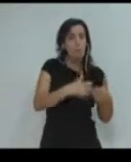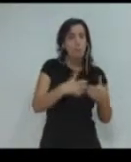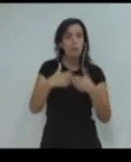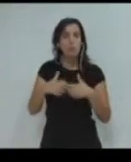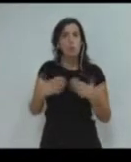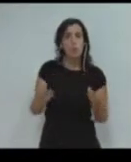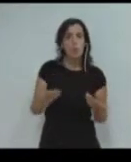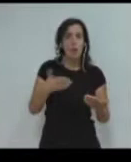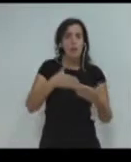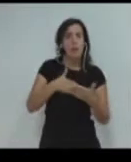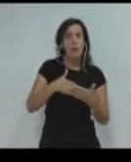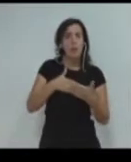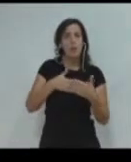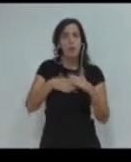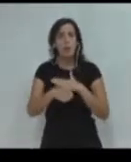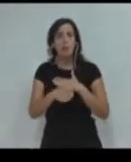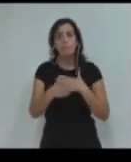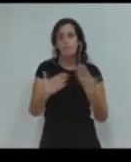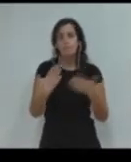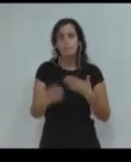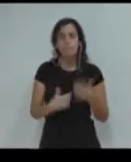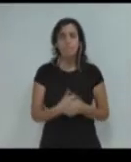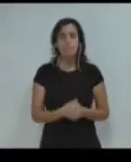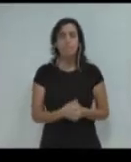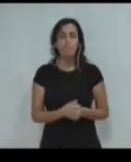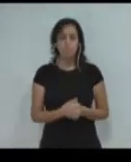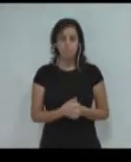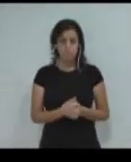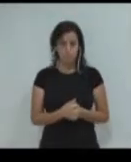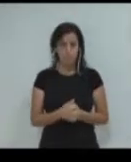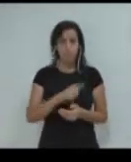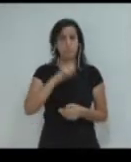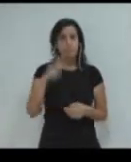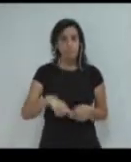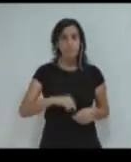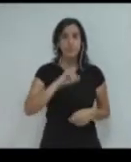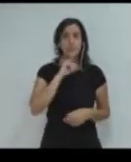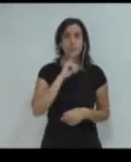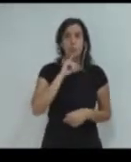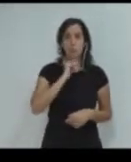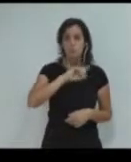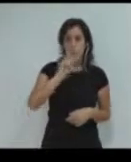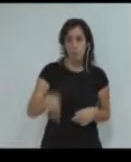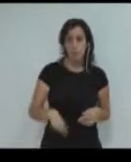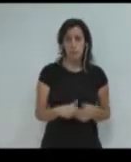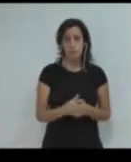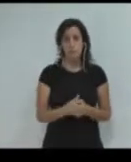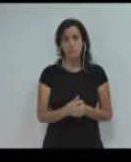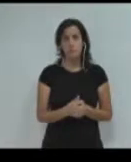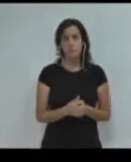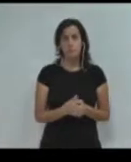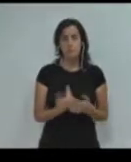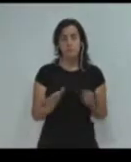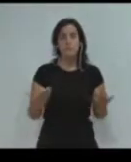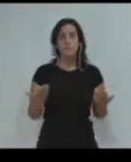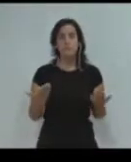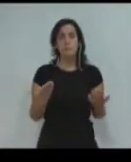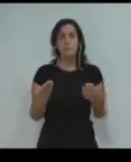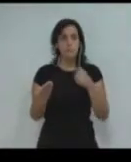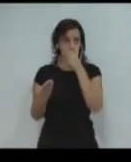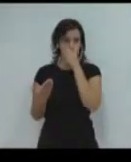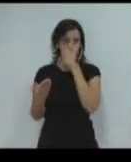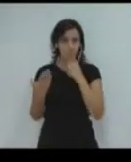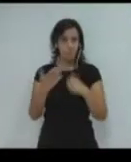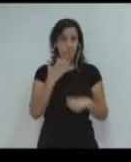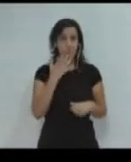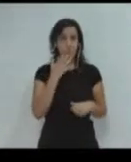Sí, eso es un problema. Sí. Otra de las características es el idioma. Cuando tú le das, vas a